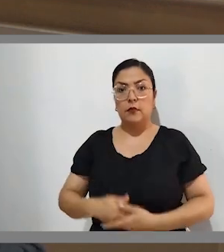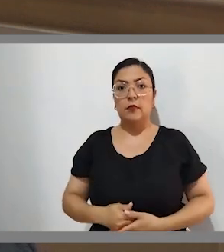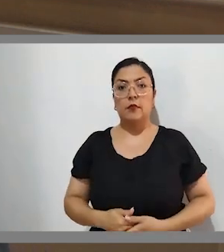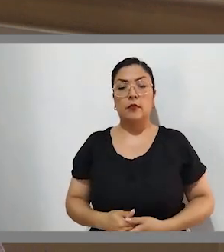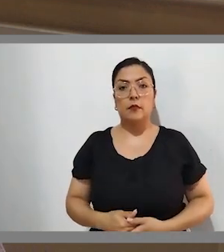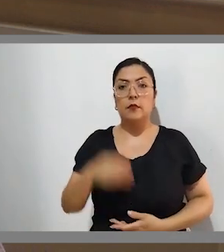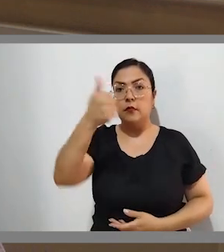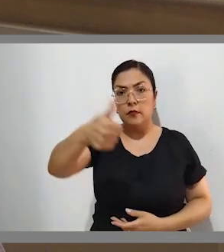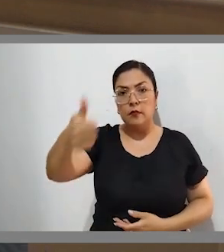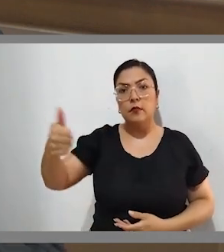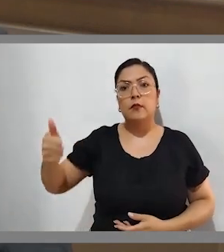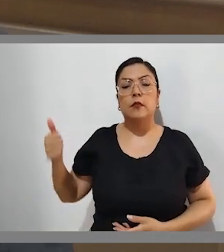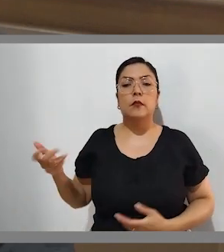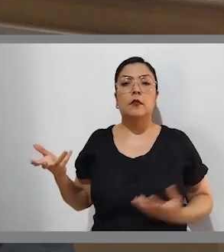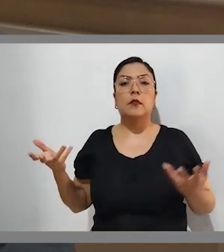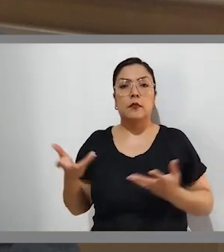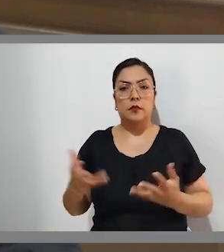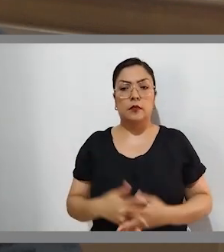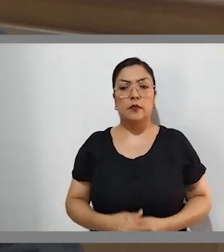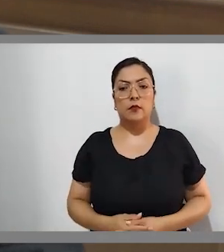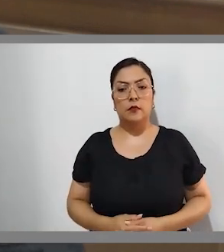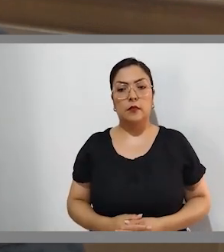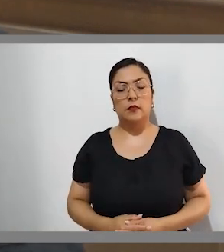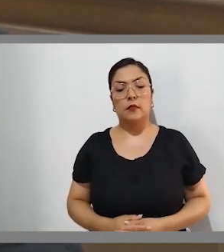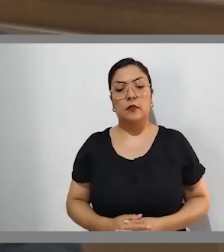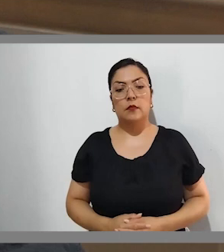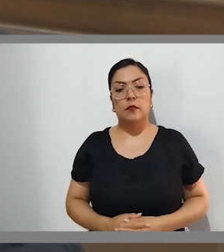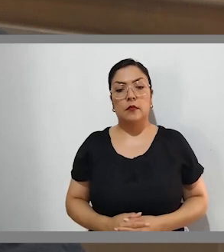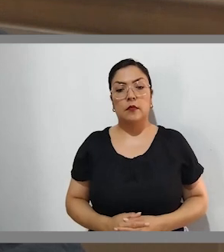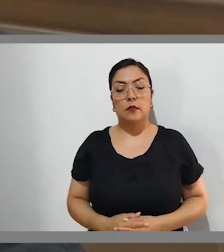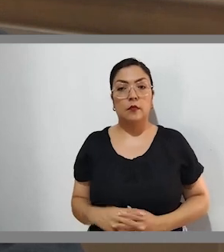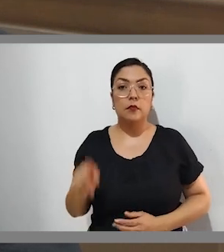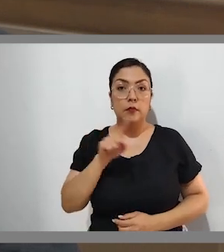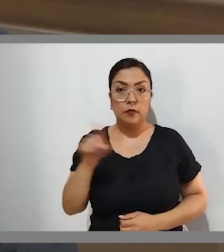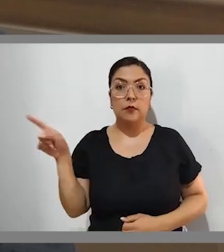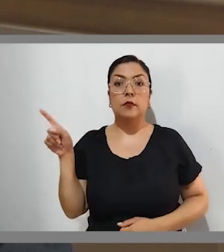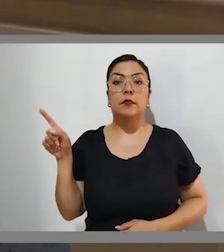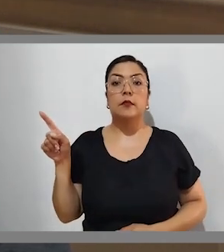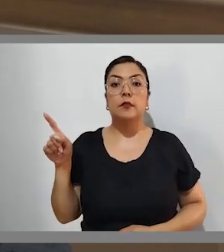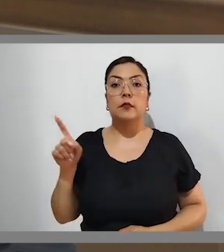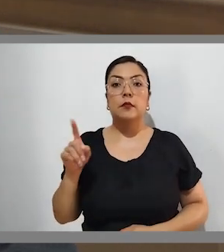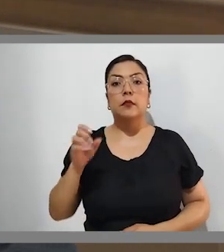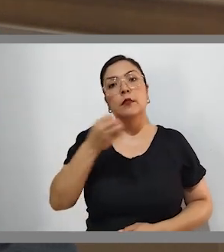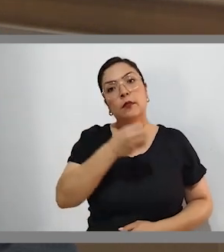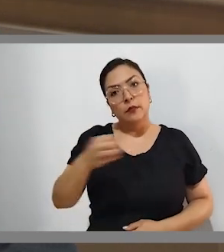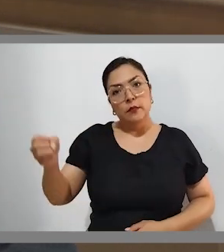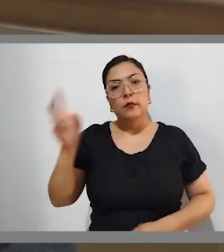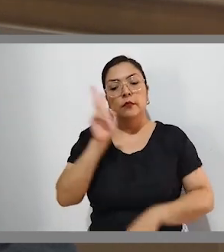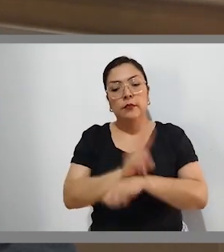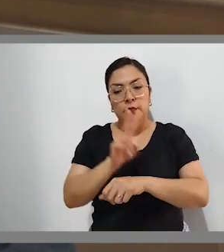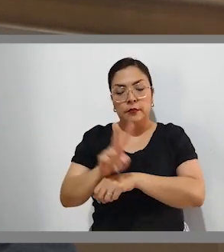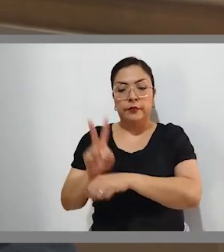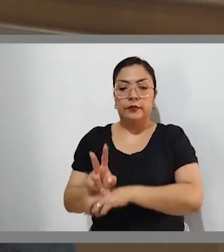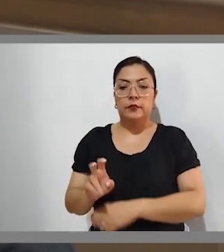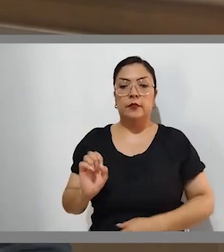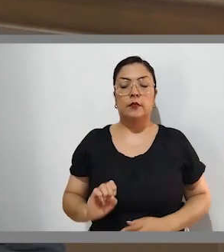poder desarrollar todas y cada una de estas etapas hasta su designación, dar seguimiento del funcionamiento de estos órganos